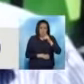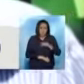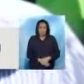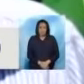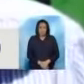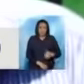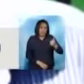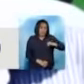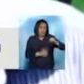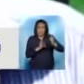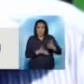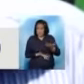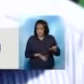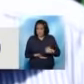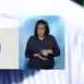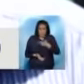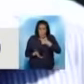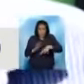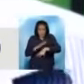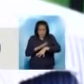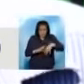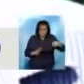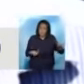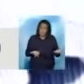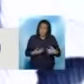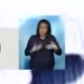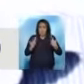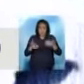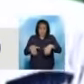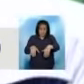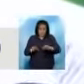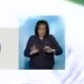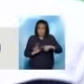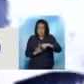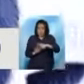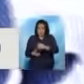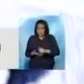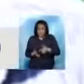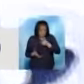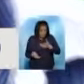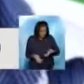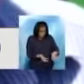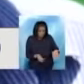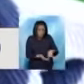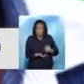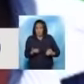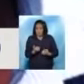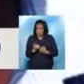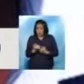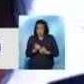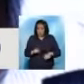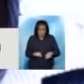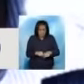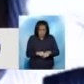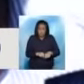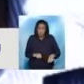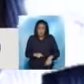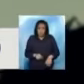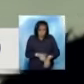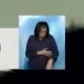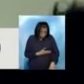Señor alcalde, debe botar el agua para que puedan enterrar a nuestros familiares. Ahora, si el agua está así, debe siquiera apoyarnos con botas para que los familiares